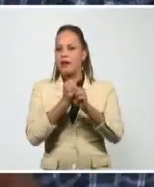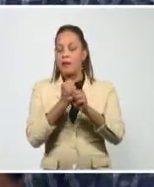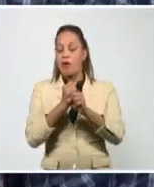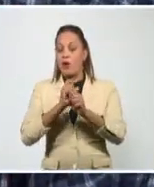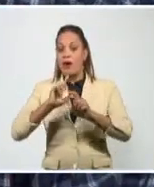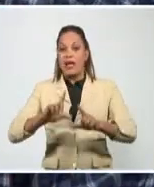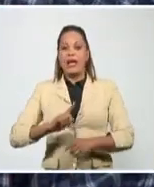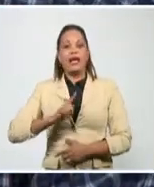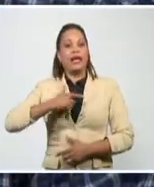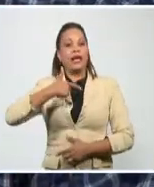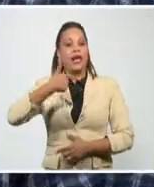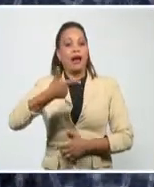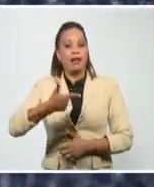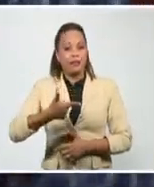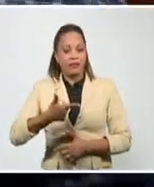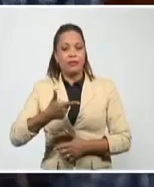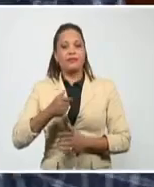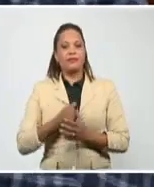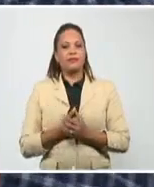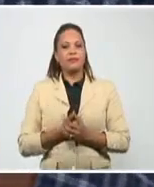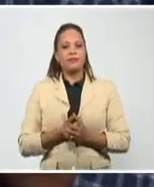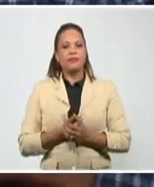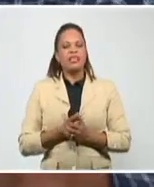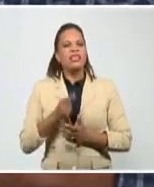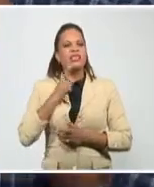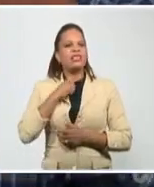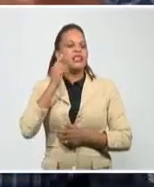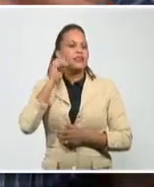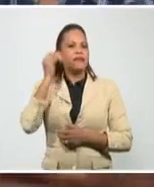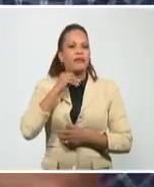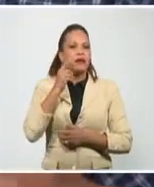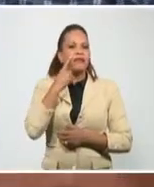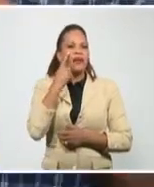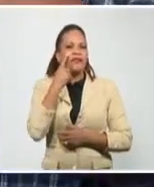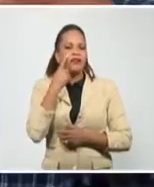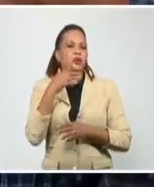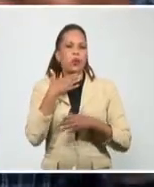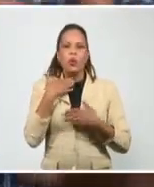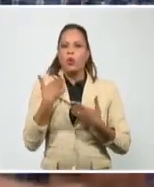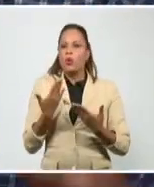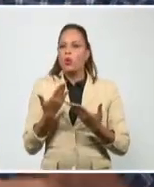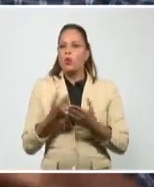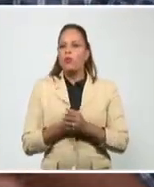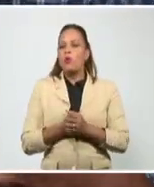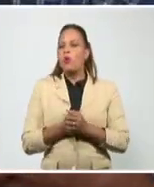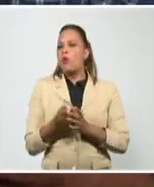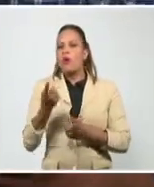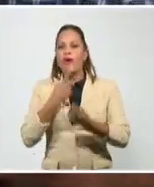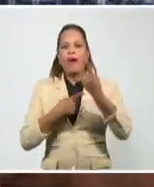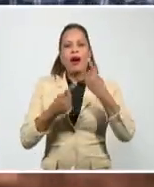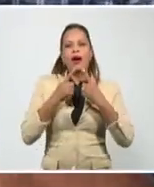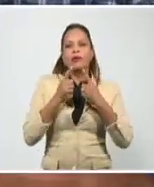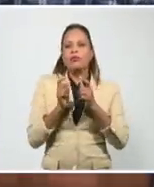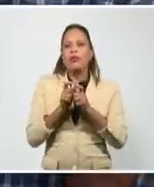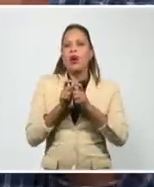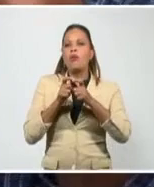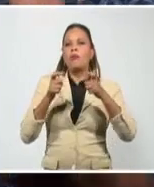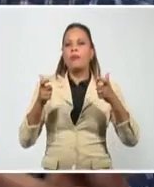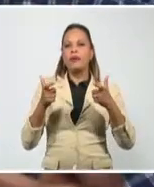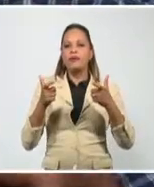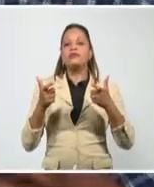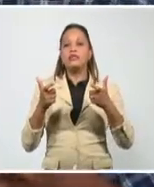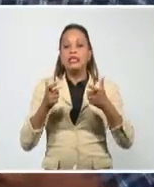arte se ha resentido como consecuencia de un incremento, pudiéramos decir,